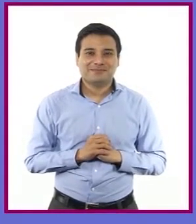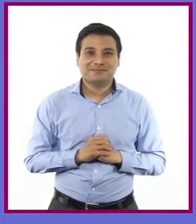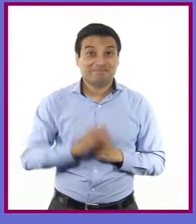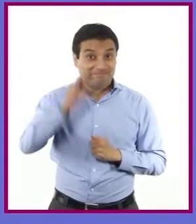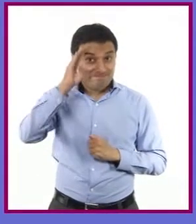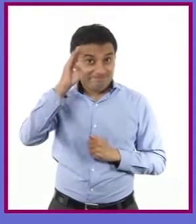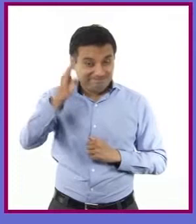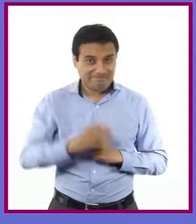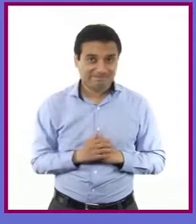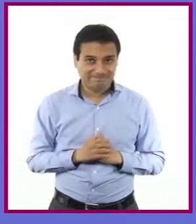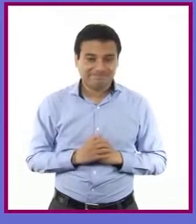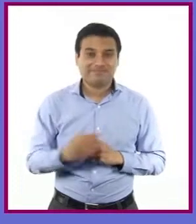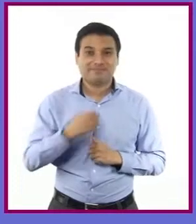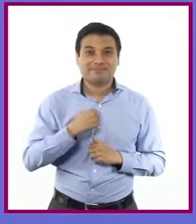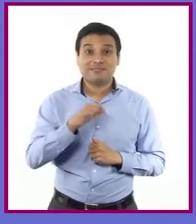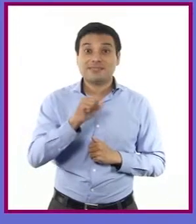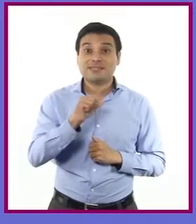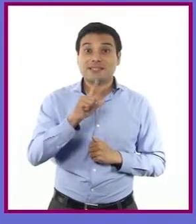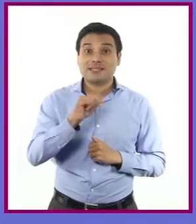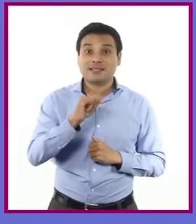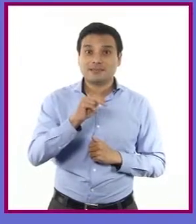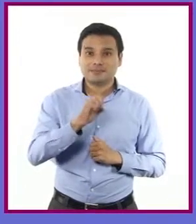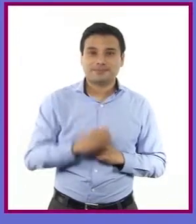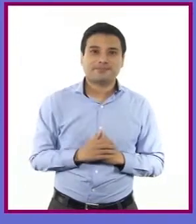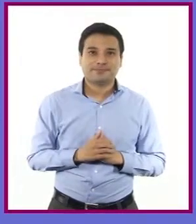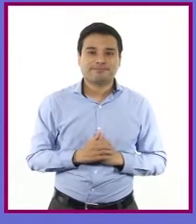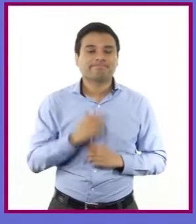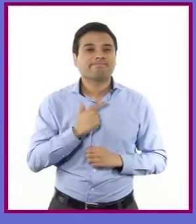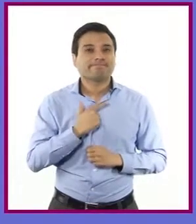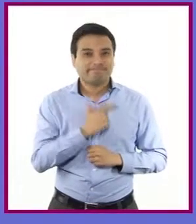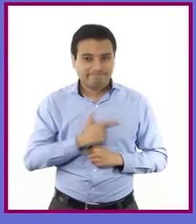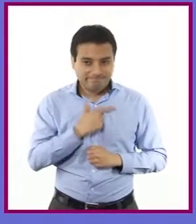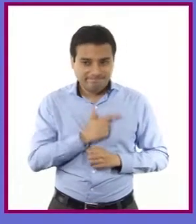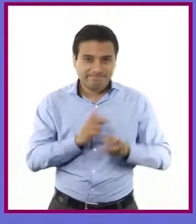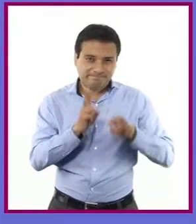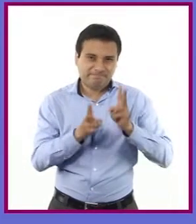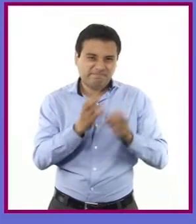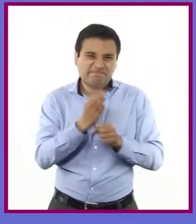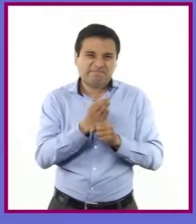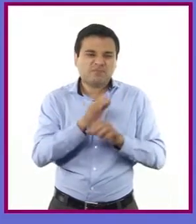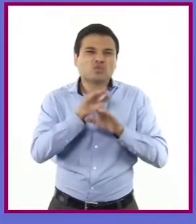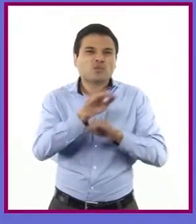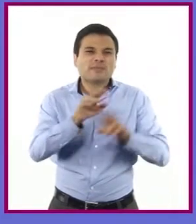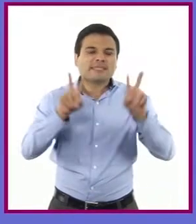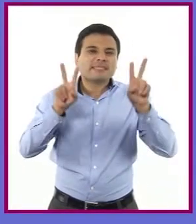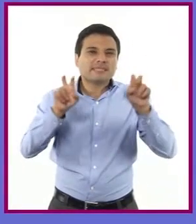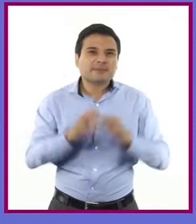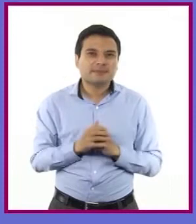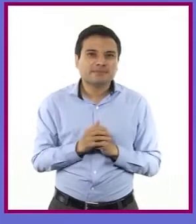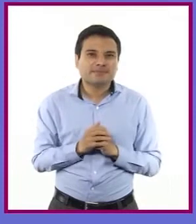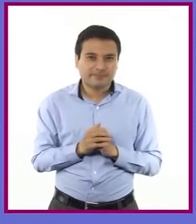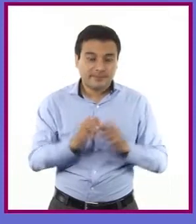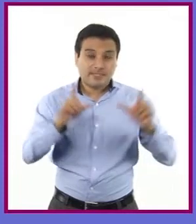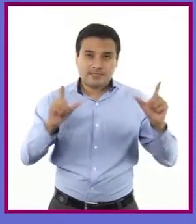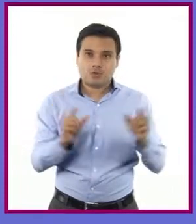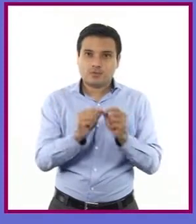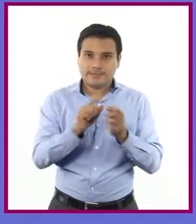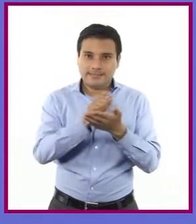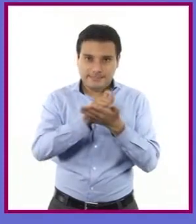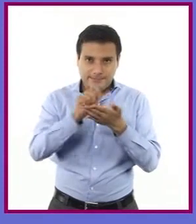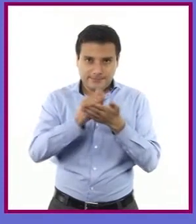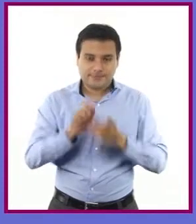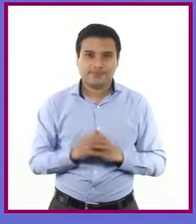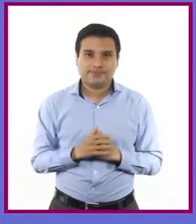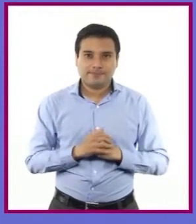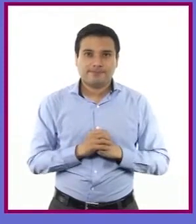Hola, soy Aline de la Macorra y me gustaría hablar en esta cápsula sobre cómo escribir resúmenes,